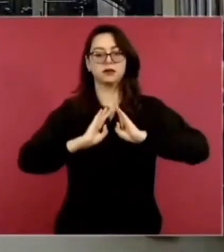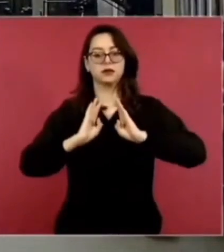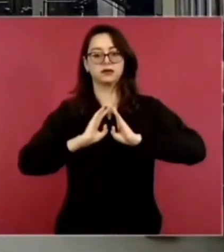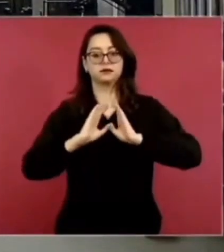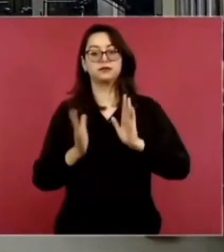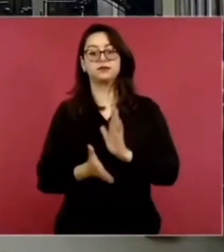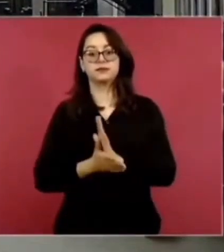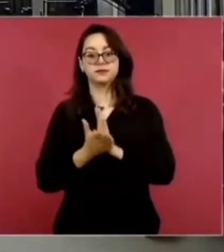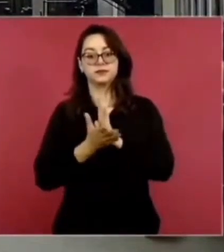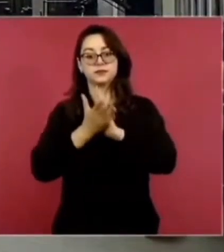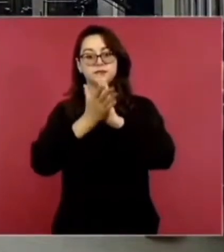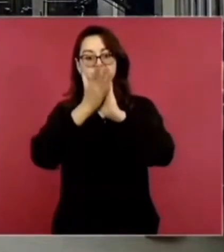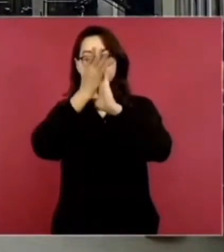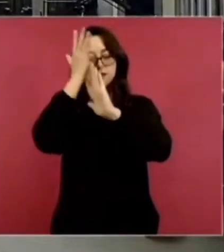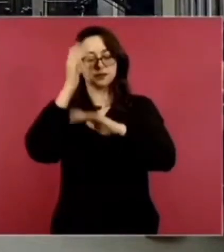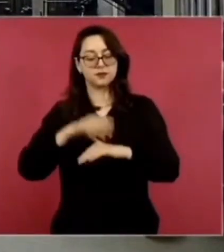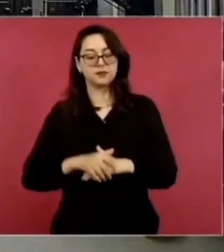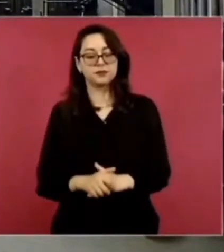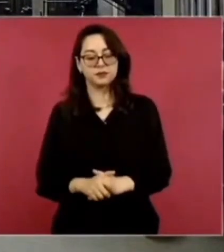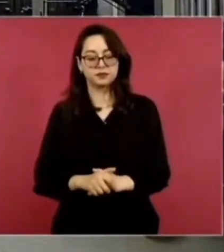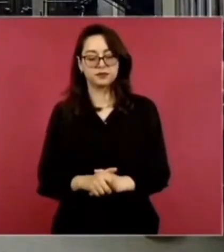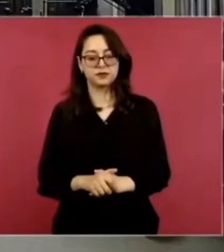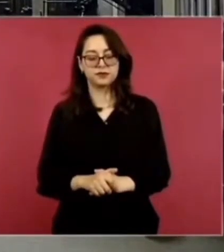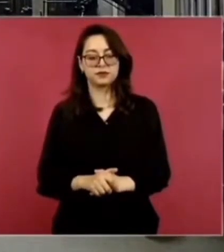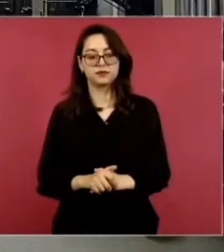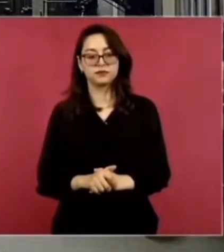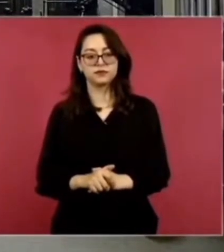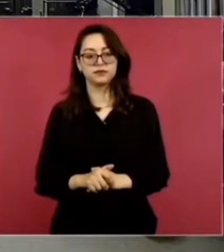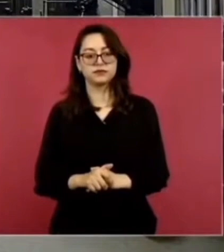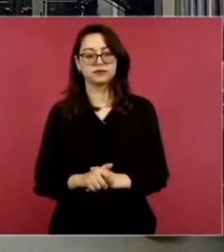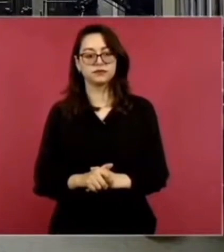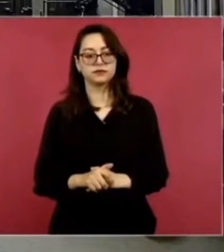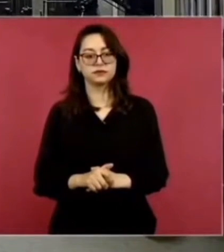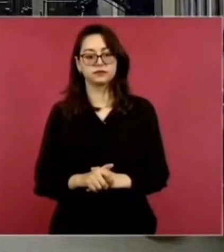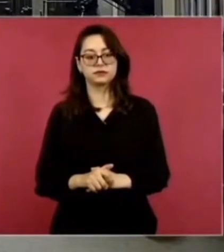por los representantes de la Secretaría de la Defensa.